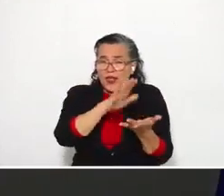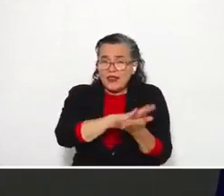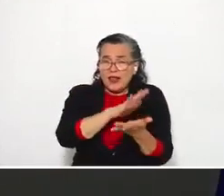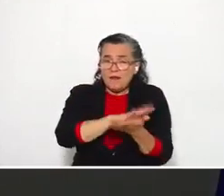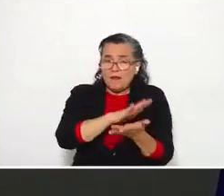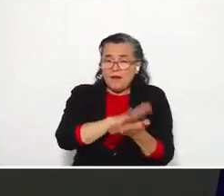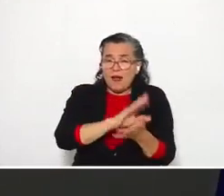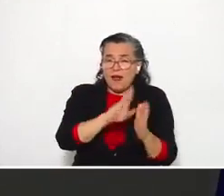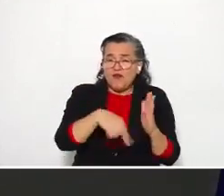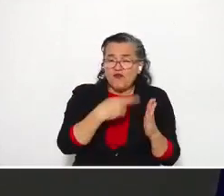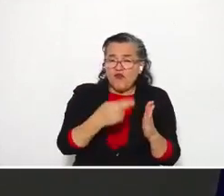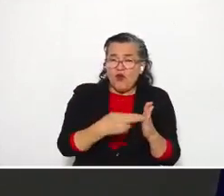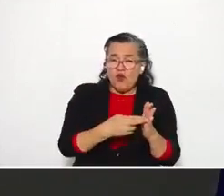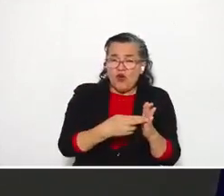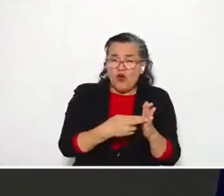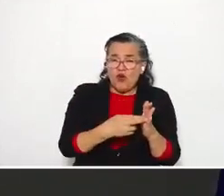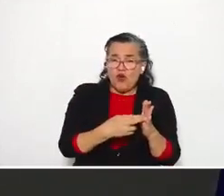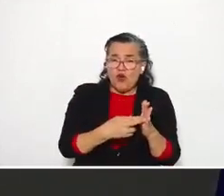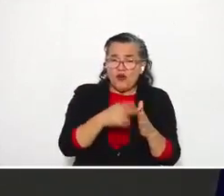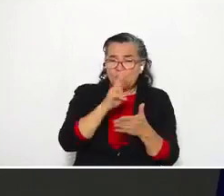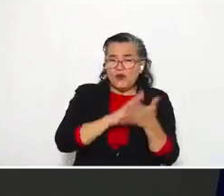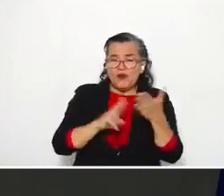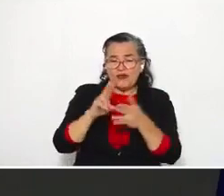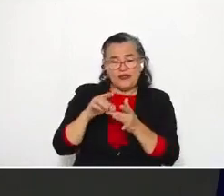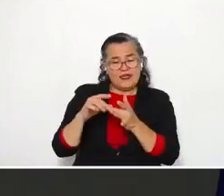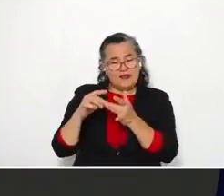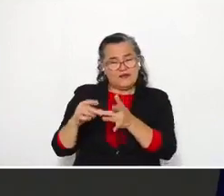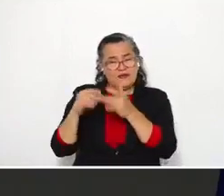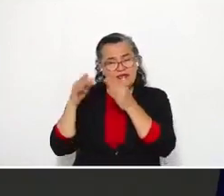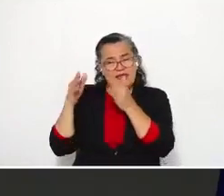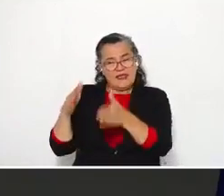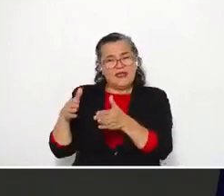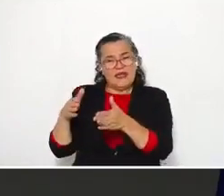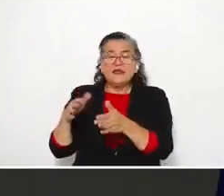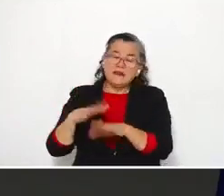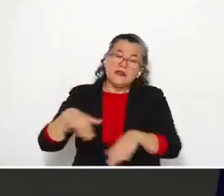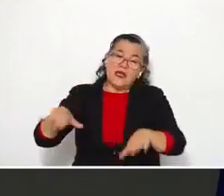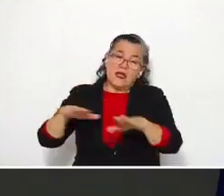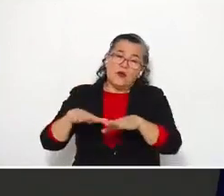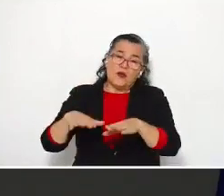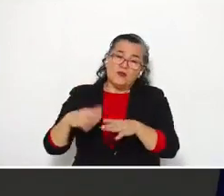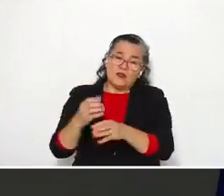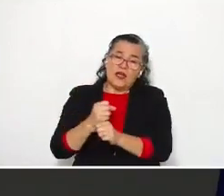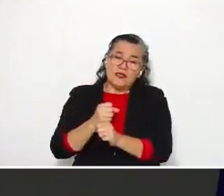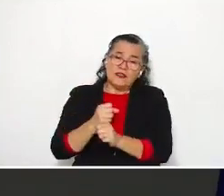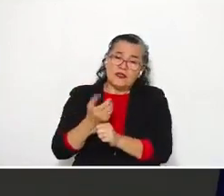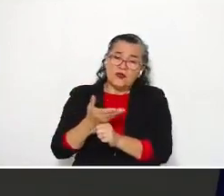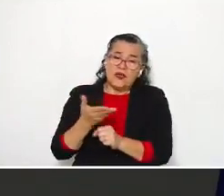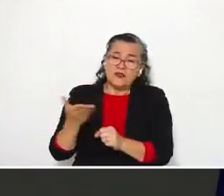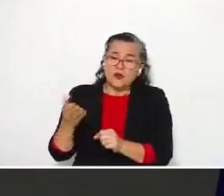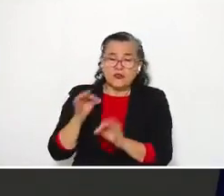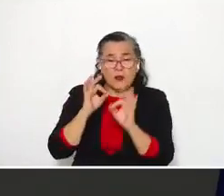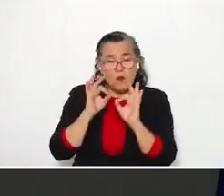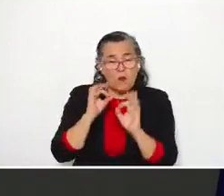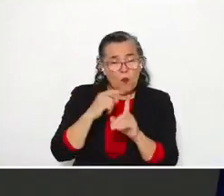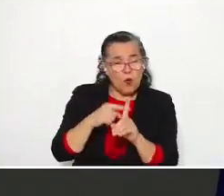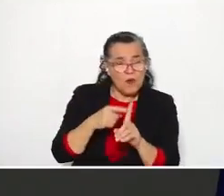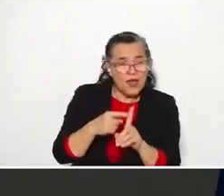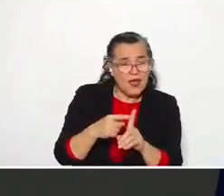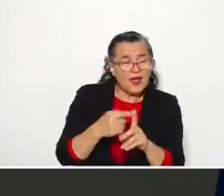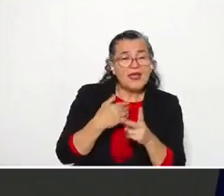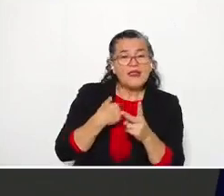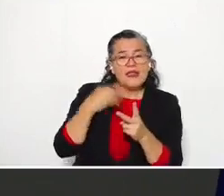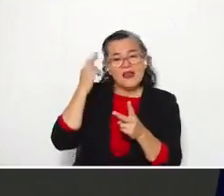de universidades especializadas, que en nuestro medio están haciendo las cosas muy bien y